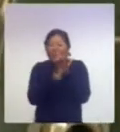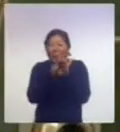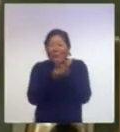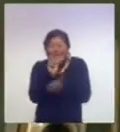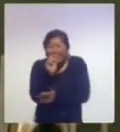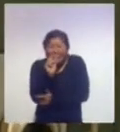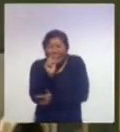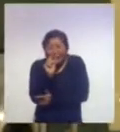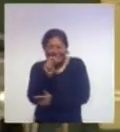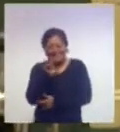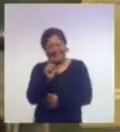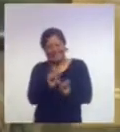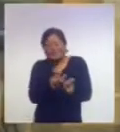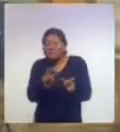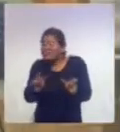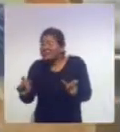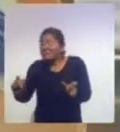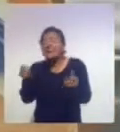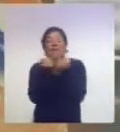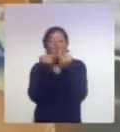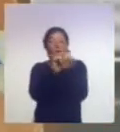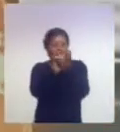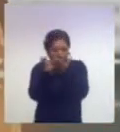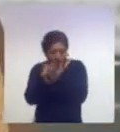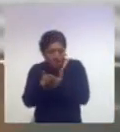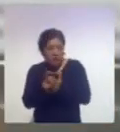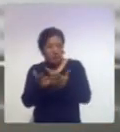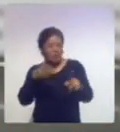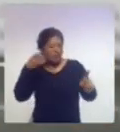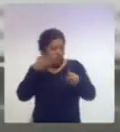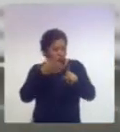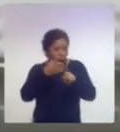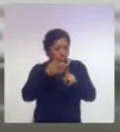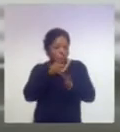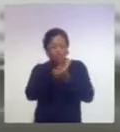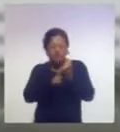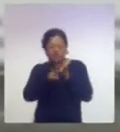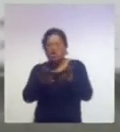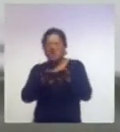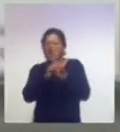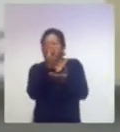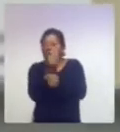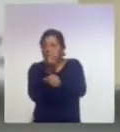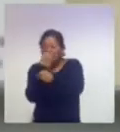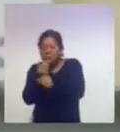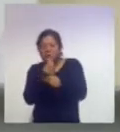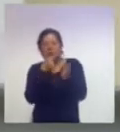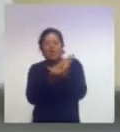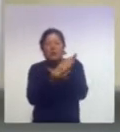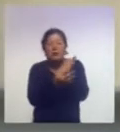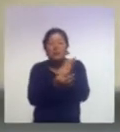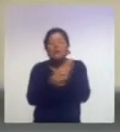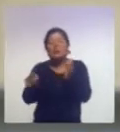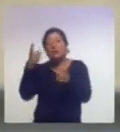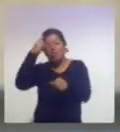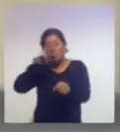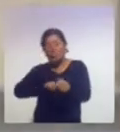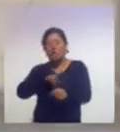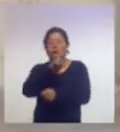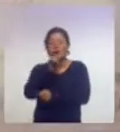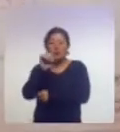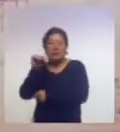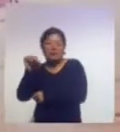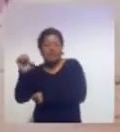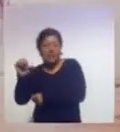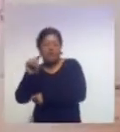así como libros y utensilios relacionados con la actividad ferroviaria que pertenecen a René Delgado Castañeda y Sergio Delgado